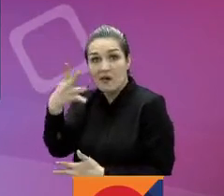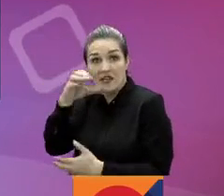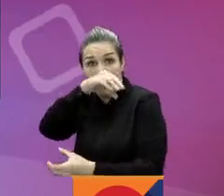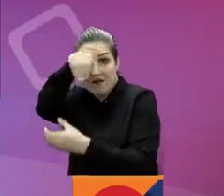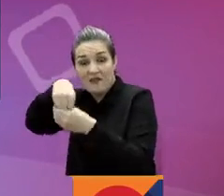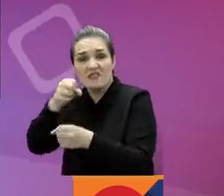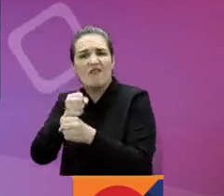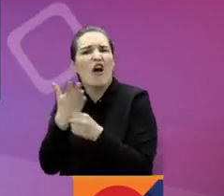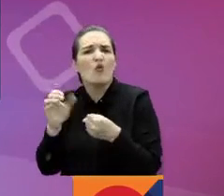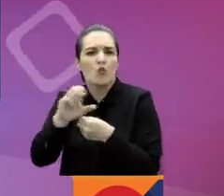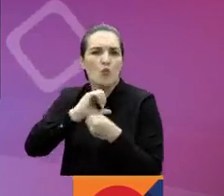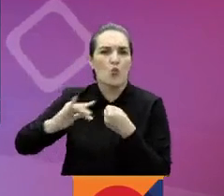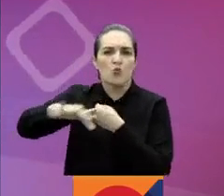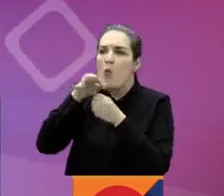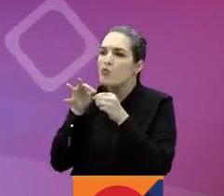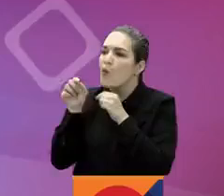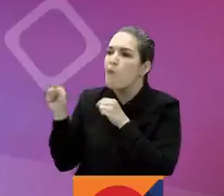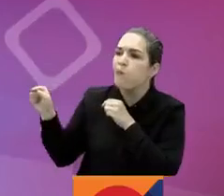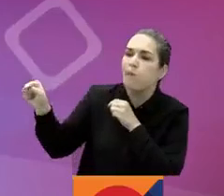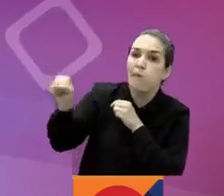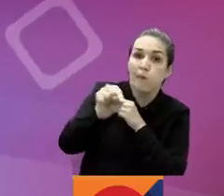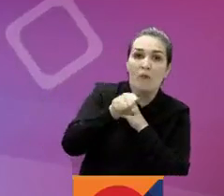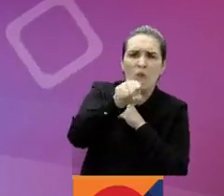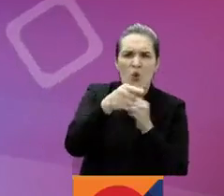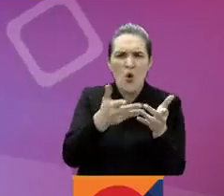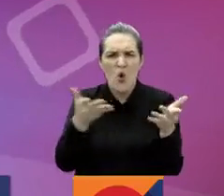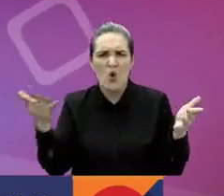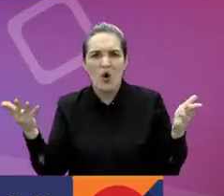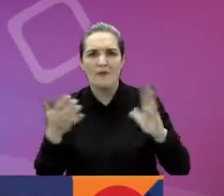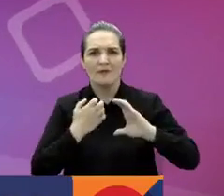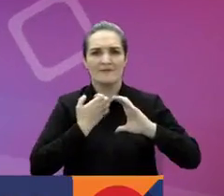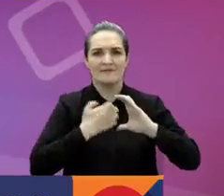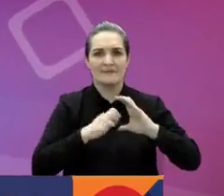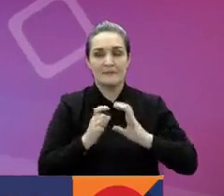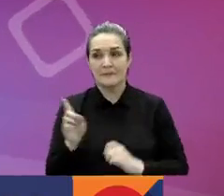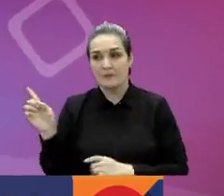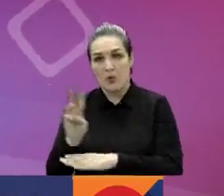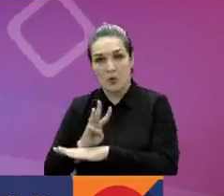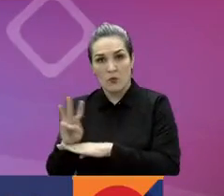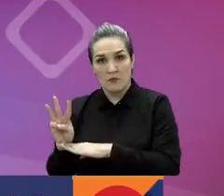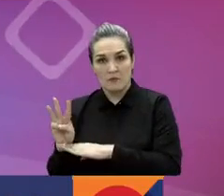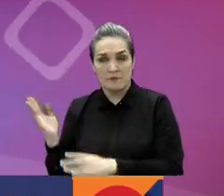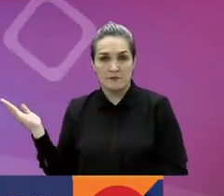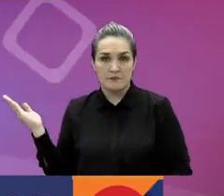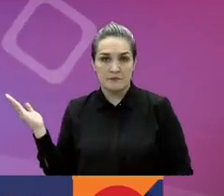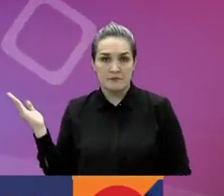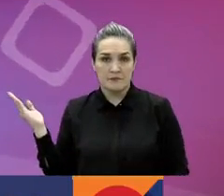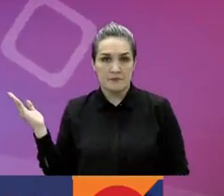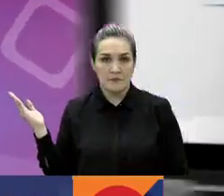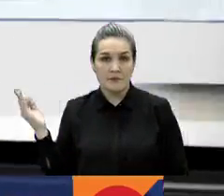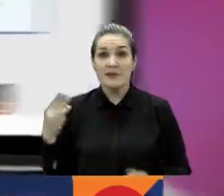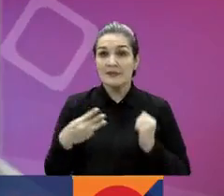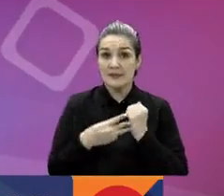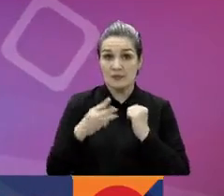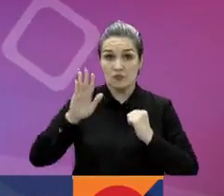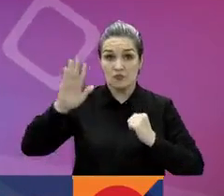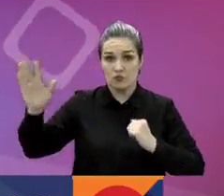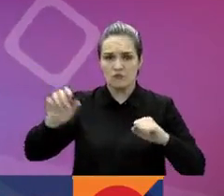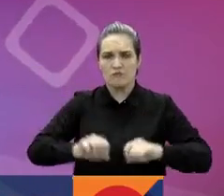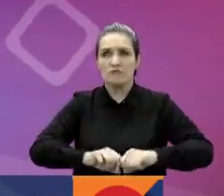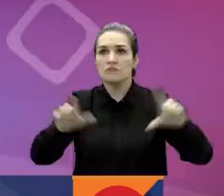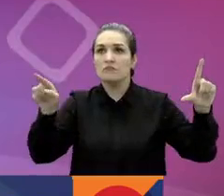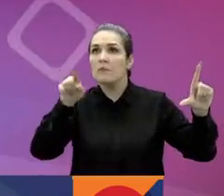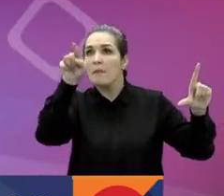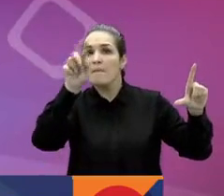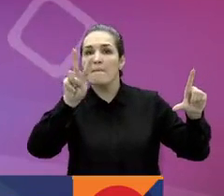municipios de Cundinamarca, vaya a la página agenciapublicadeempleo.cena.edu.co. Allí debe dar clic sobre la sección